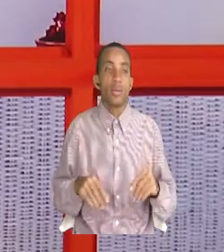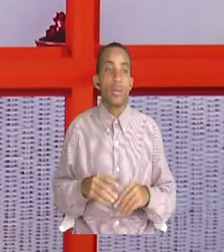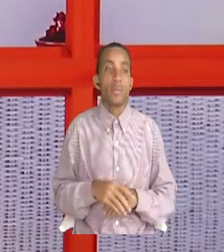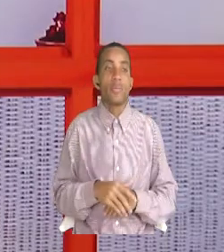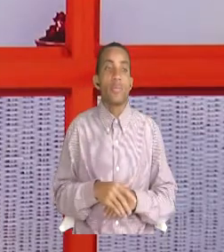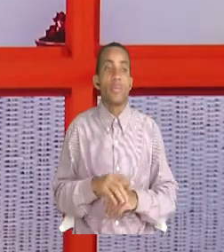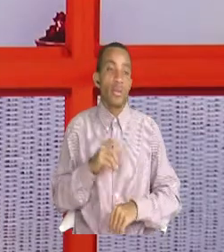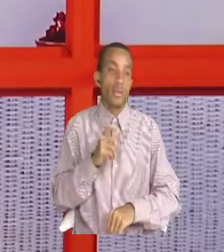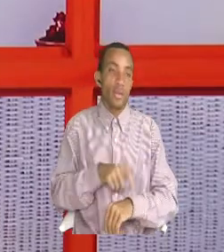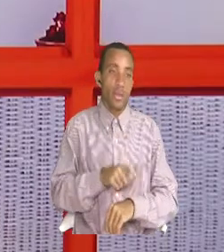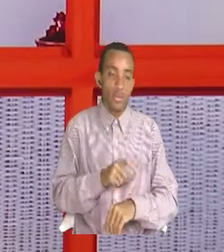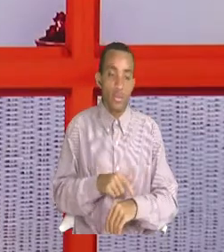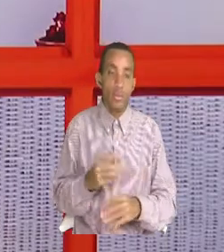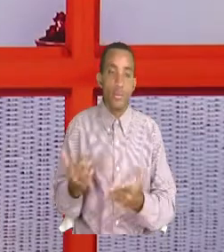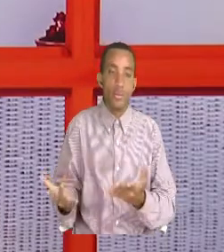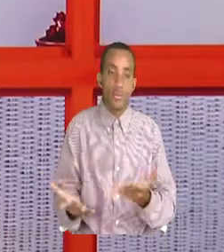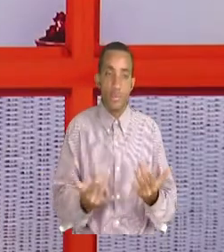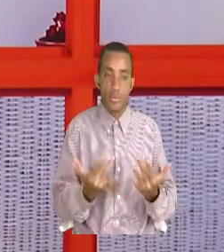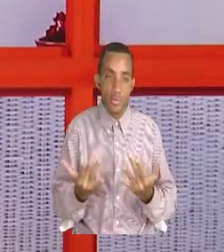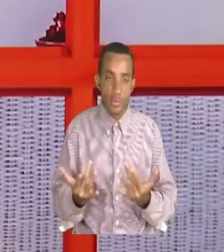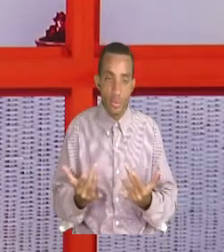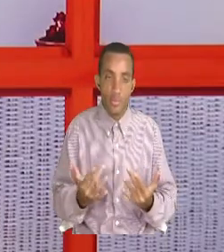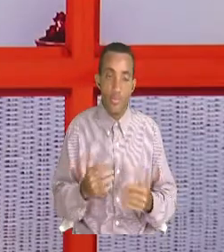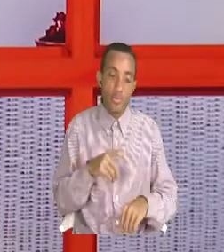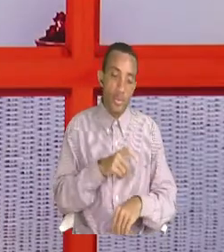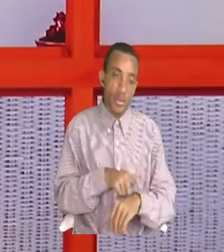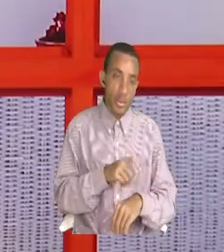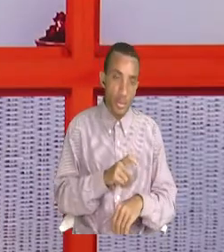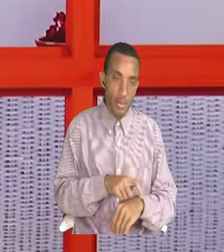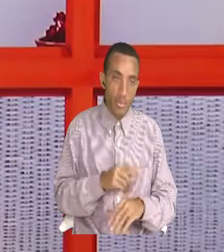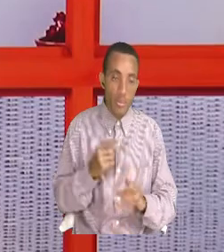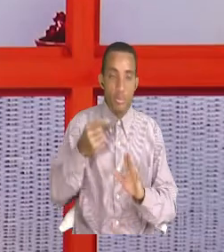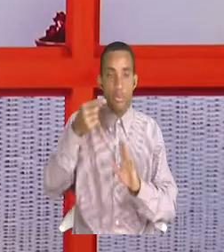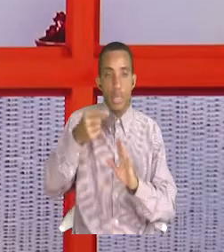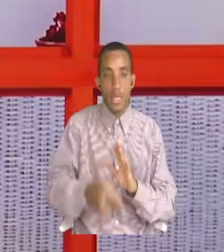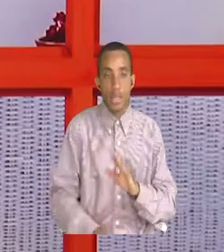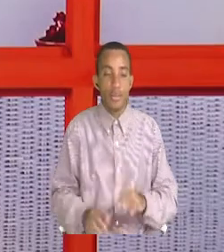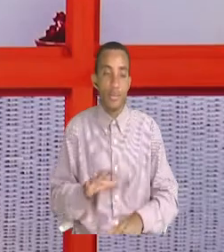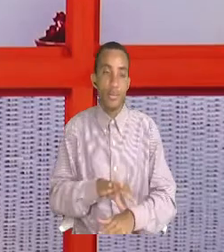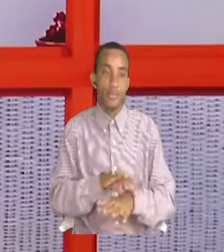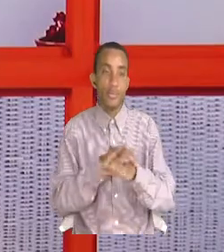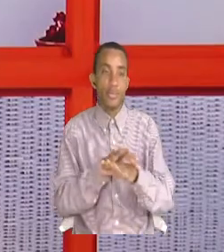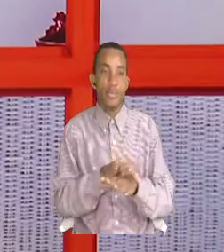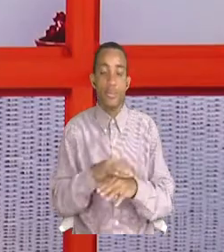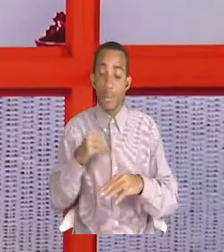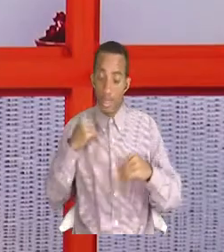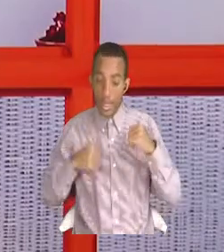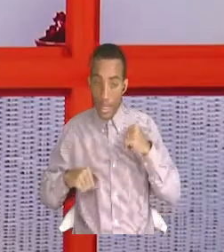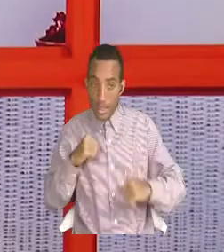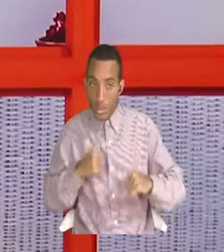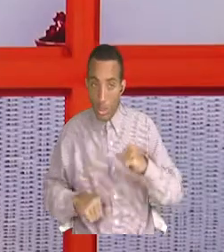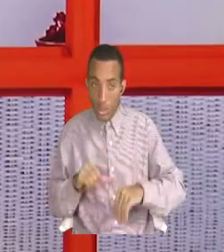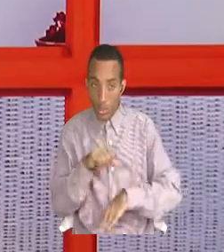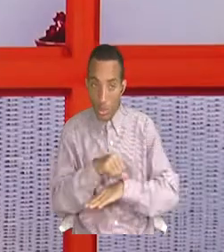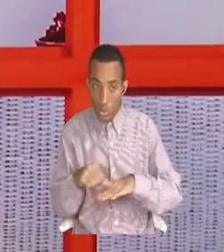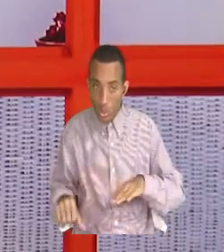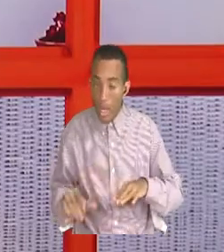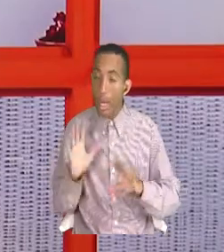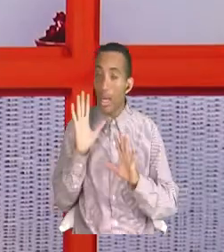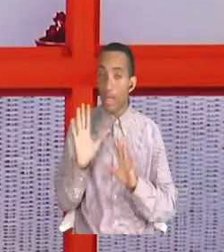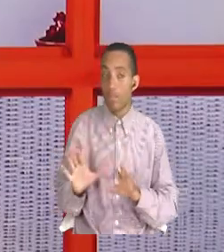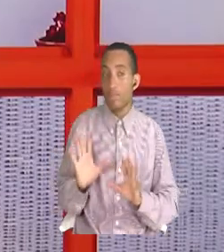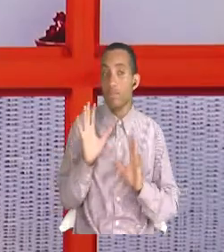hay tiempo. Hay que esperar los tiempos que manda el doctor, que mandan los cirujanos, para así volver a recuperar nuestra